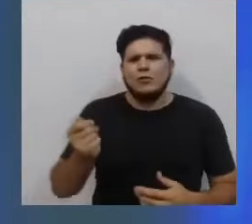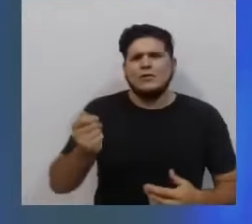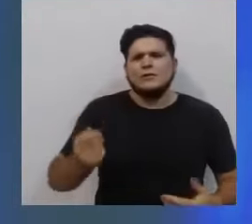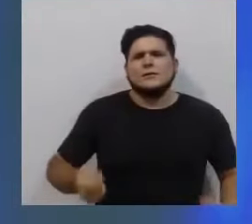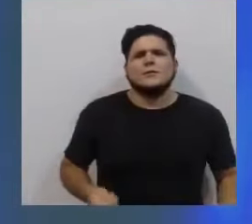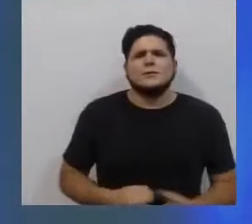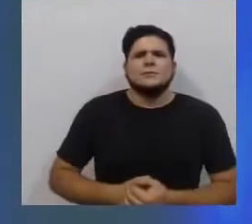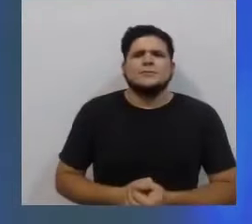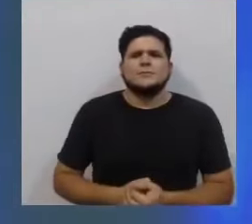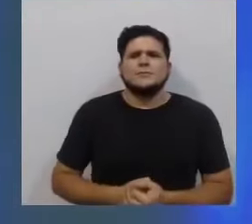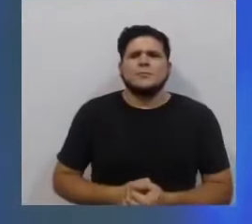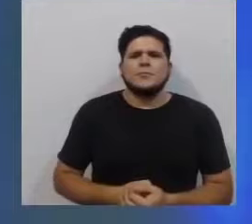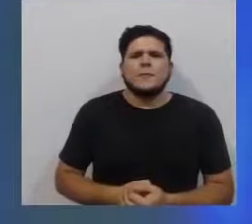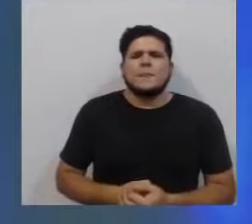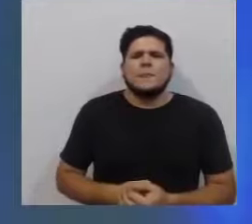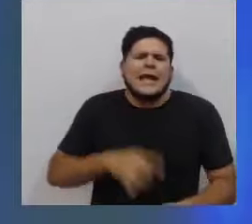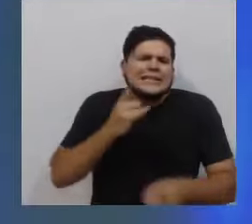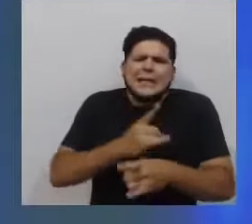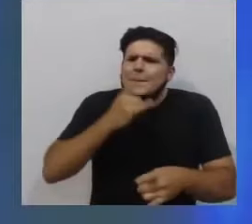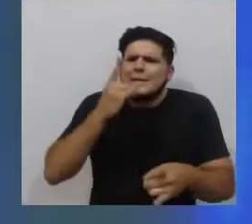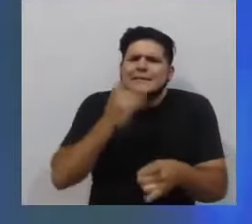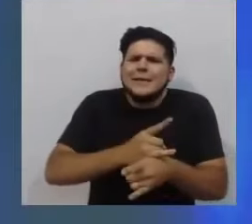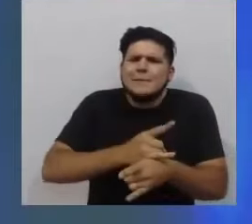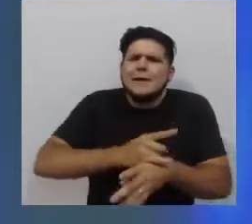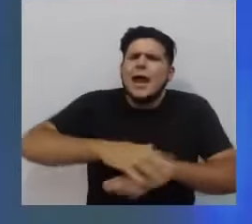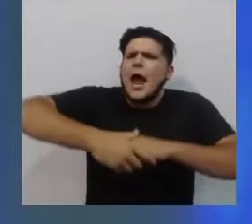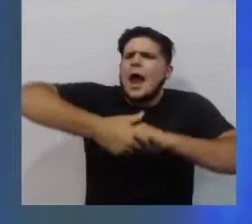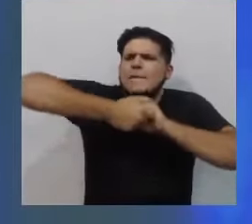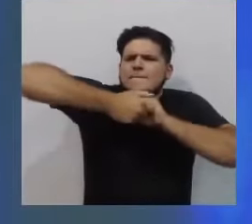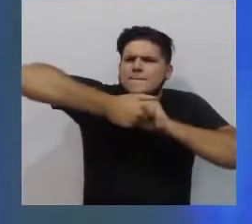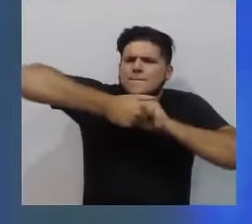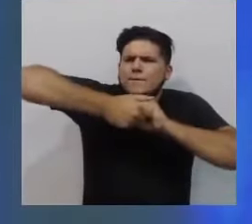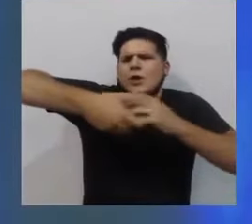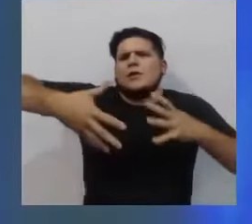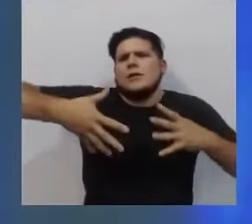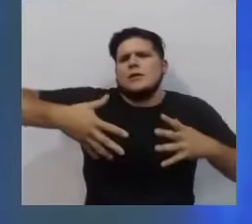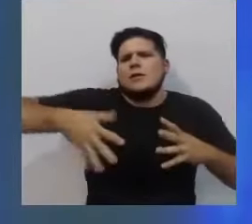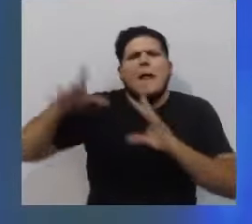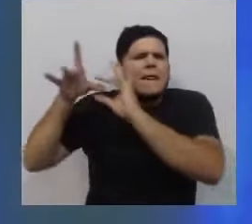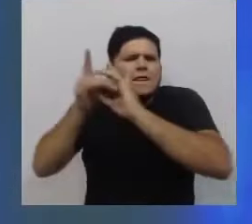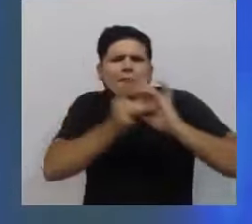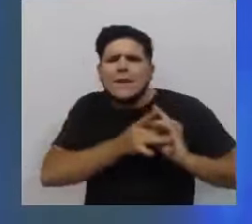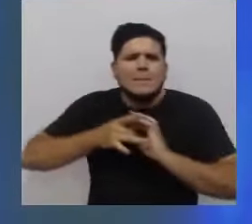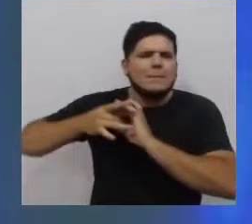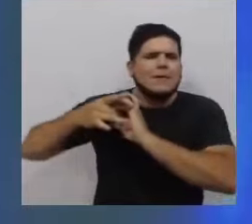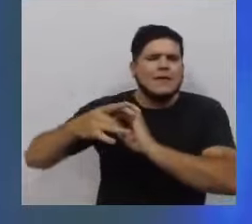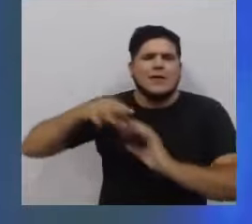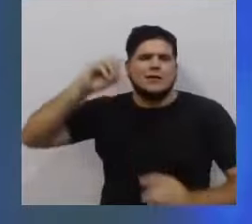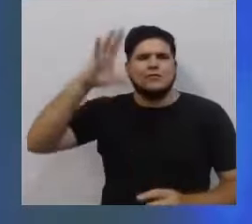nunca me va a soltar dios es un padre bueno cuando lo saben a eso pero no solamente eso sino que es un padre